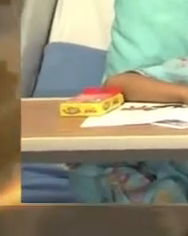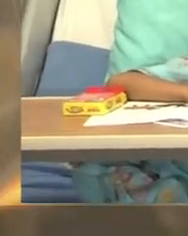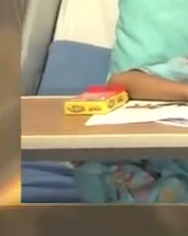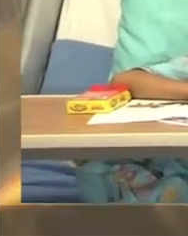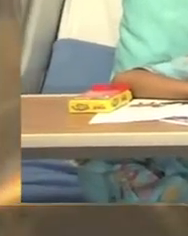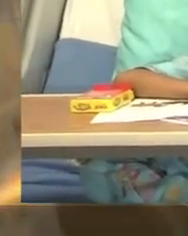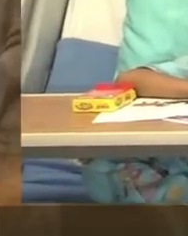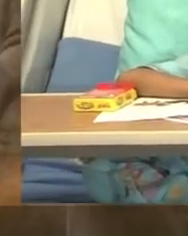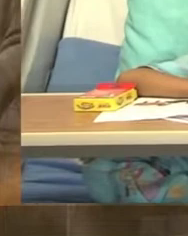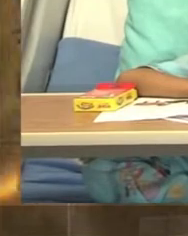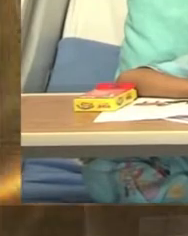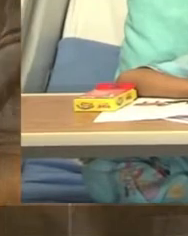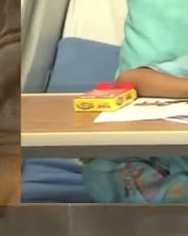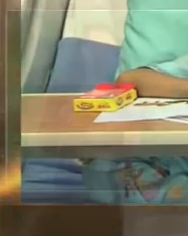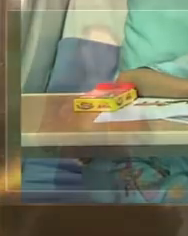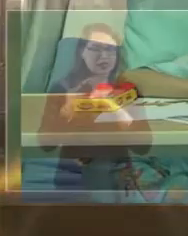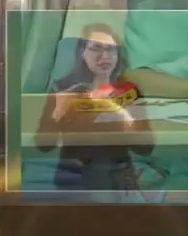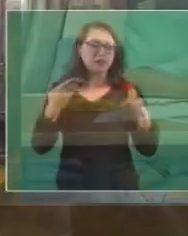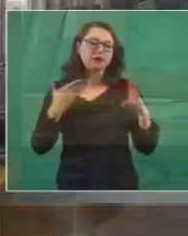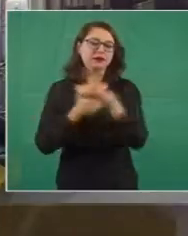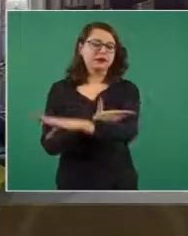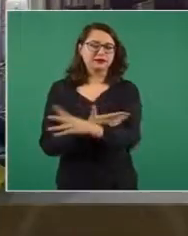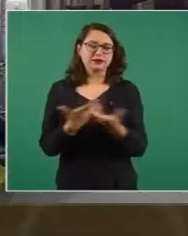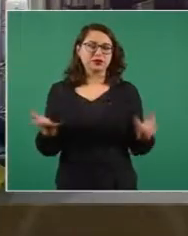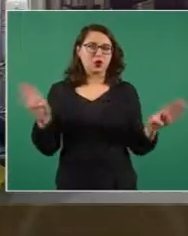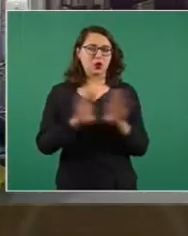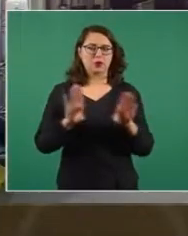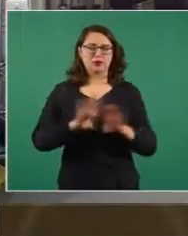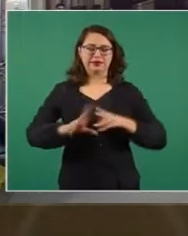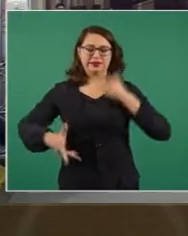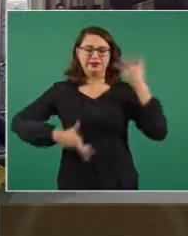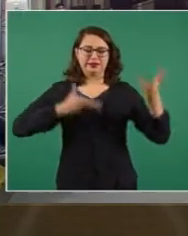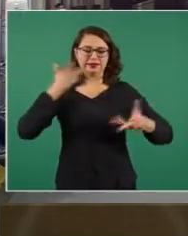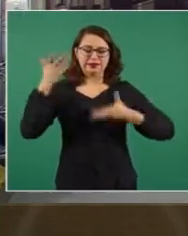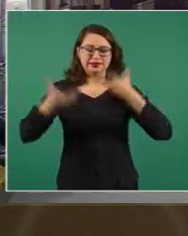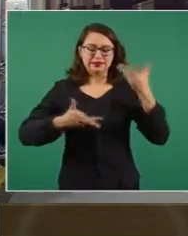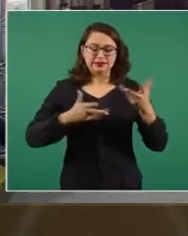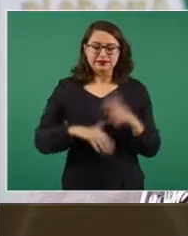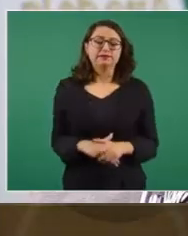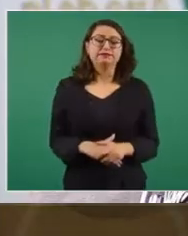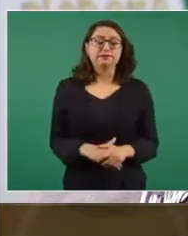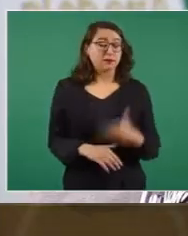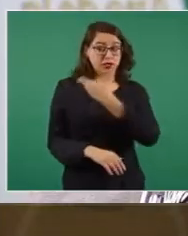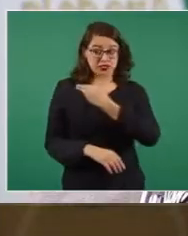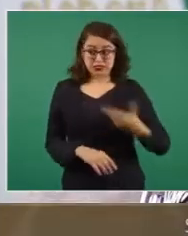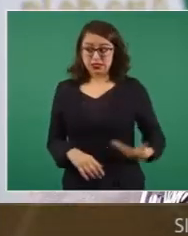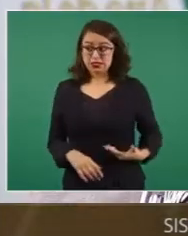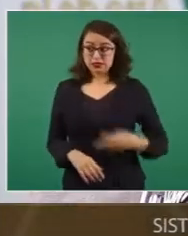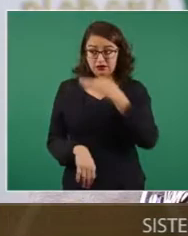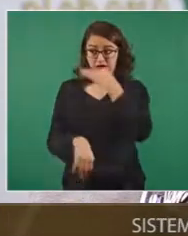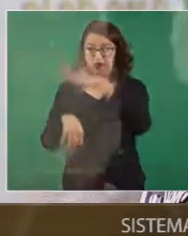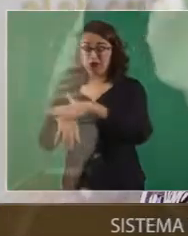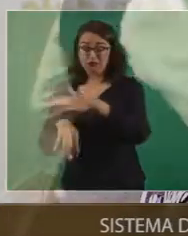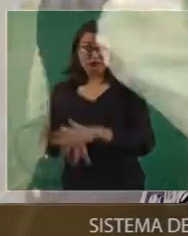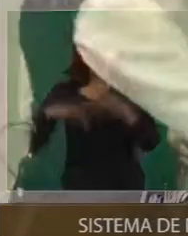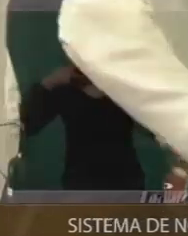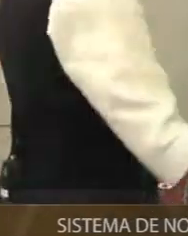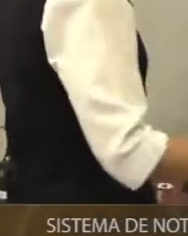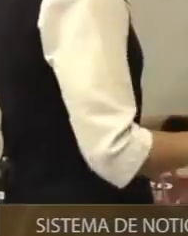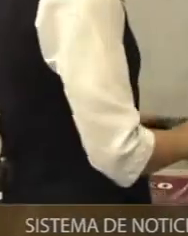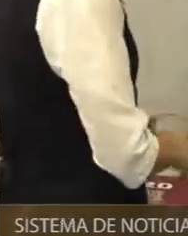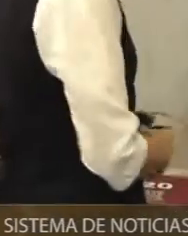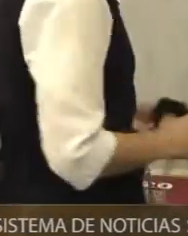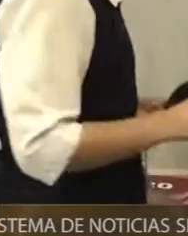para obtener 6 millones de medicinas. Señor presidente, pueblo de México, podemos decir que